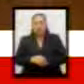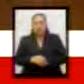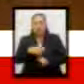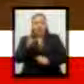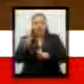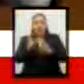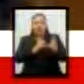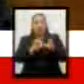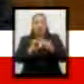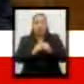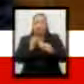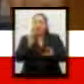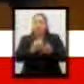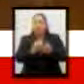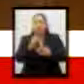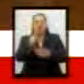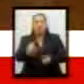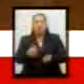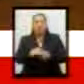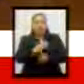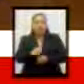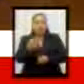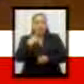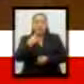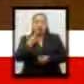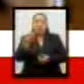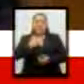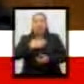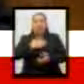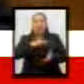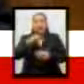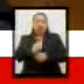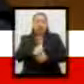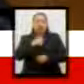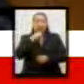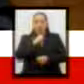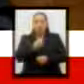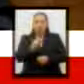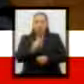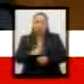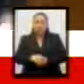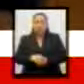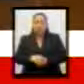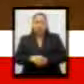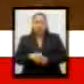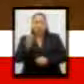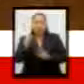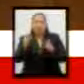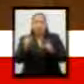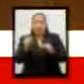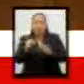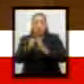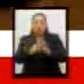no está en ponerle un cajoncito al costado que digo esto pertenece a una función de la mujer. Yo creo que el tema está en que